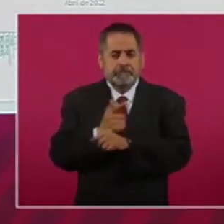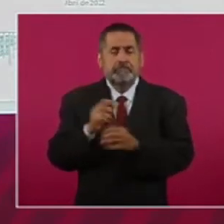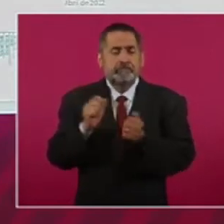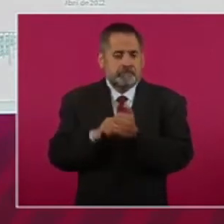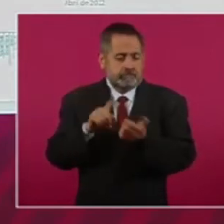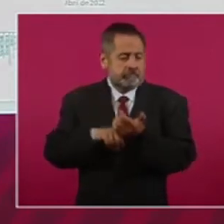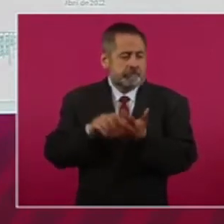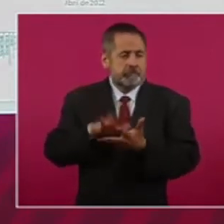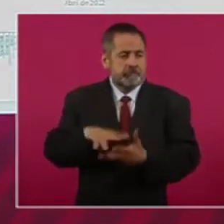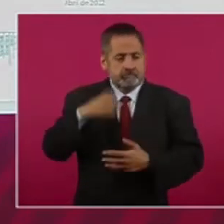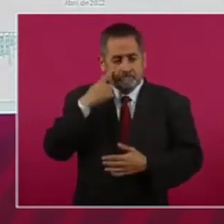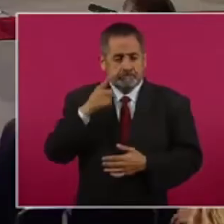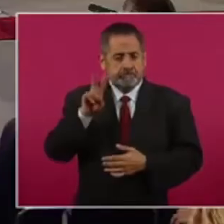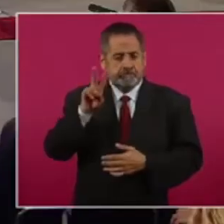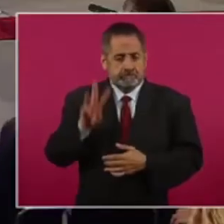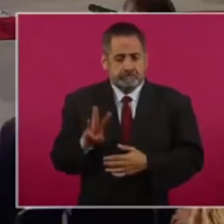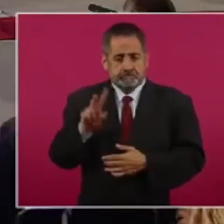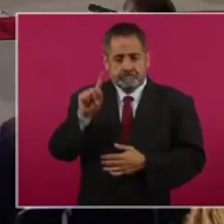Volkswagen y